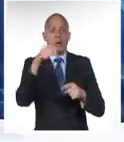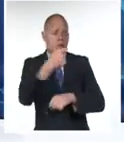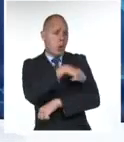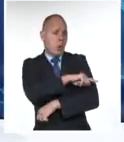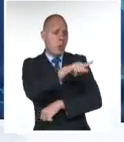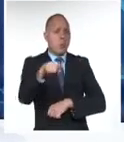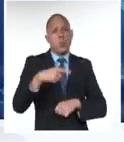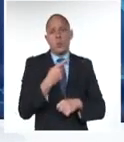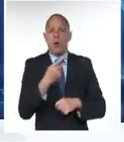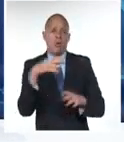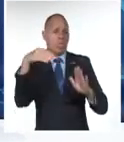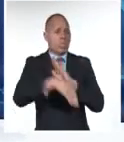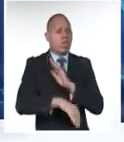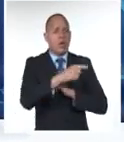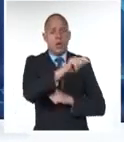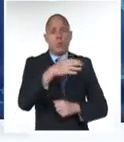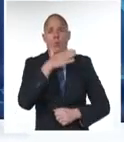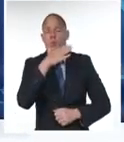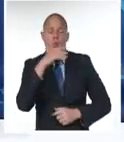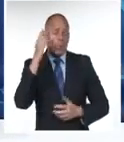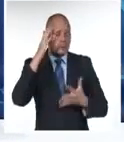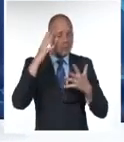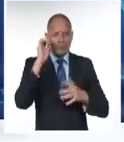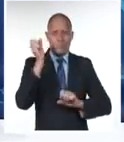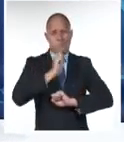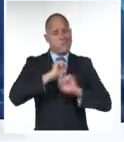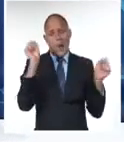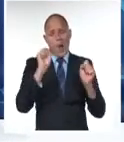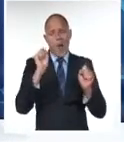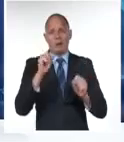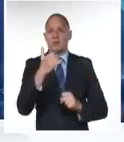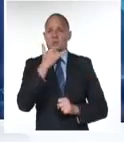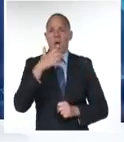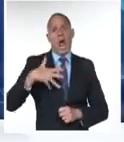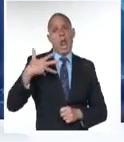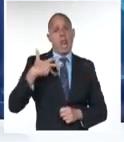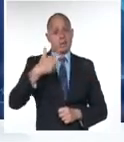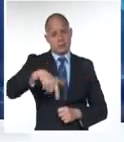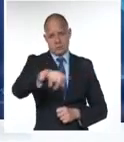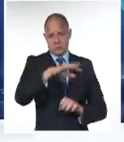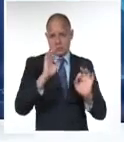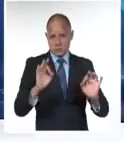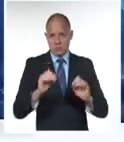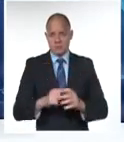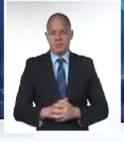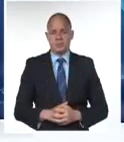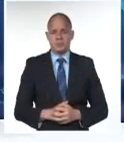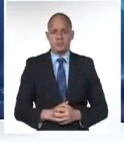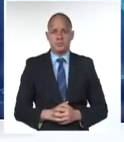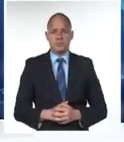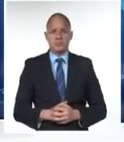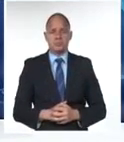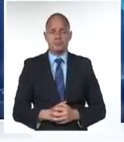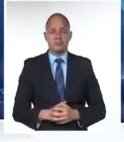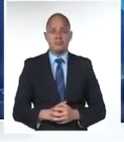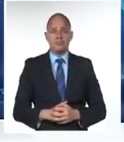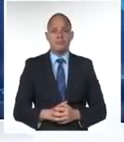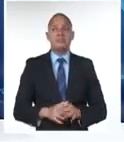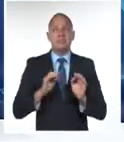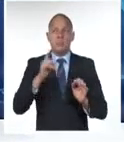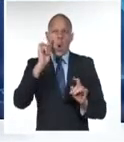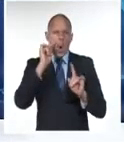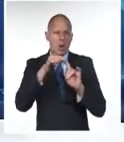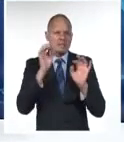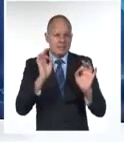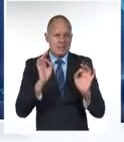cubanos, provocar carencias y dañar el nivel de consumo y los servicios de los que depende la población. Es una política que se